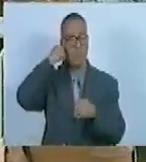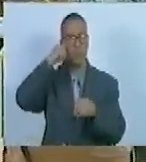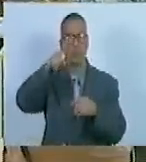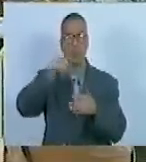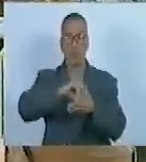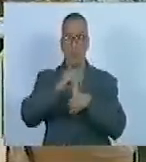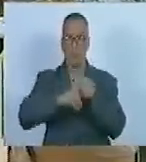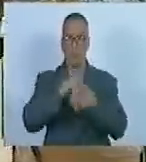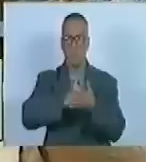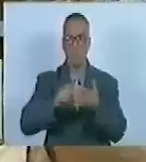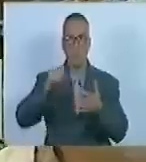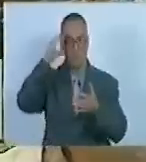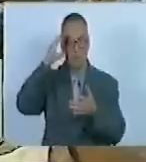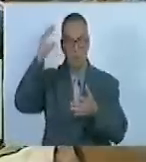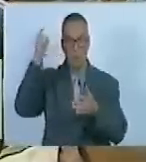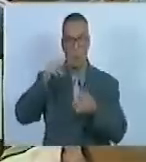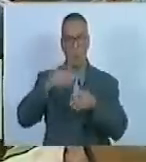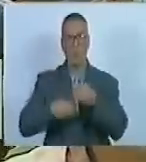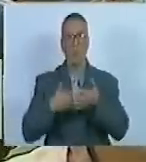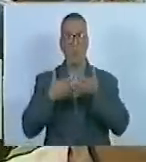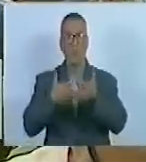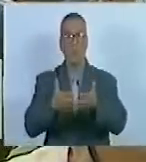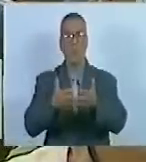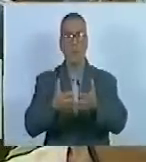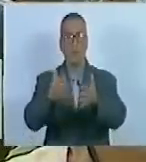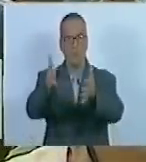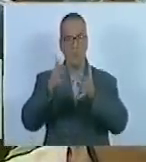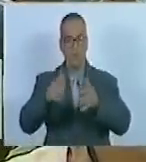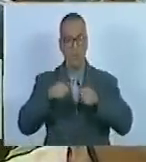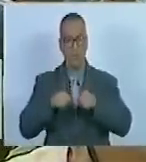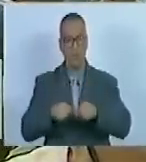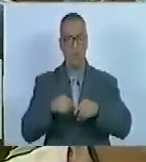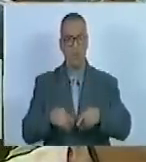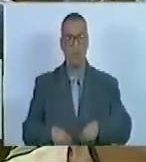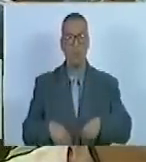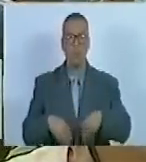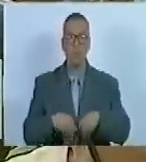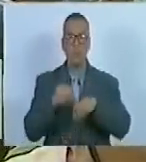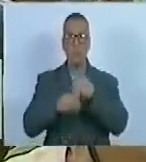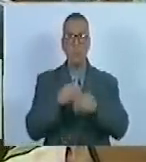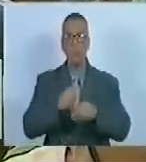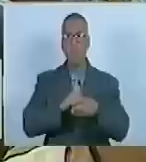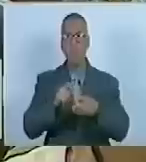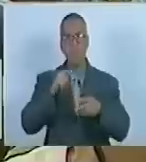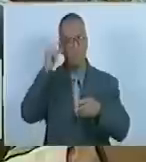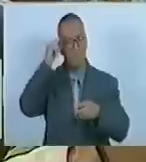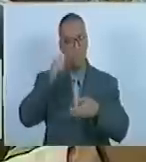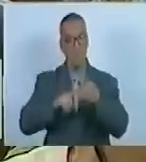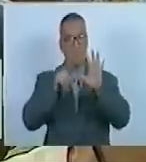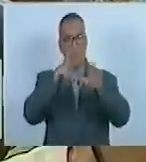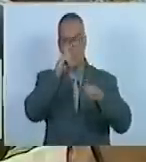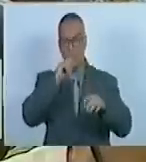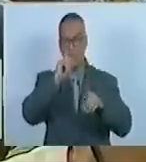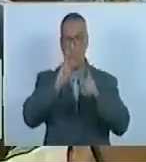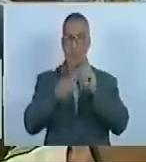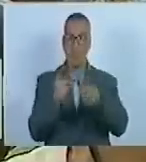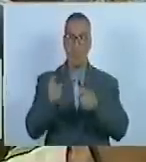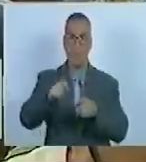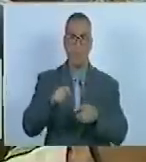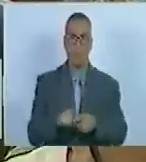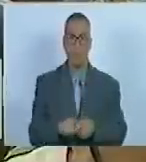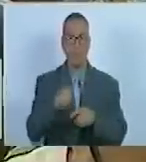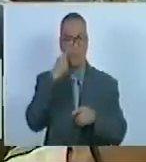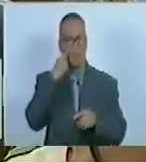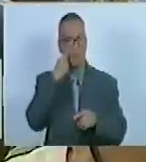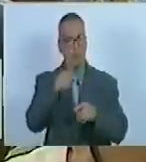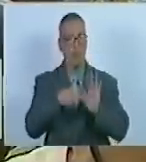manifiesto: Dios concede la victoria a la constancia. Esa constancia que después de 6 años y algunos meses se ve